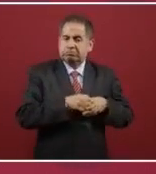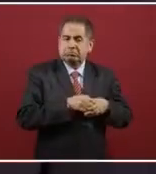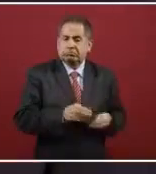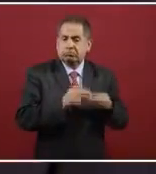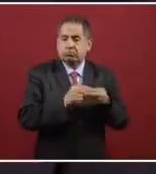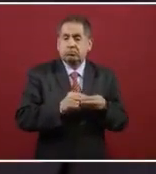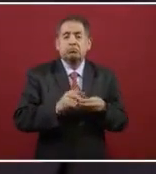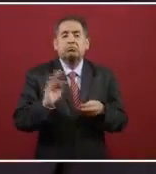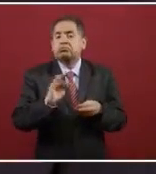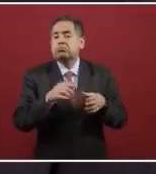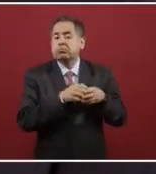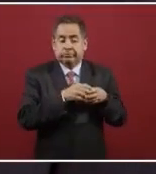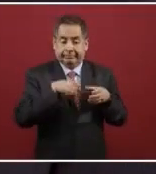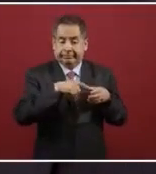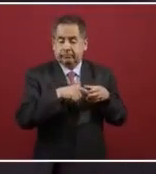compraron